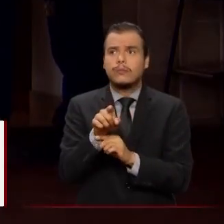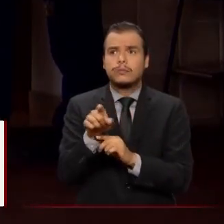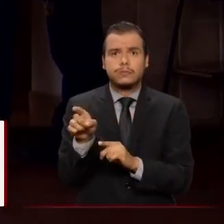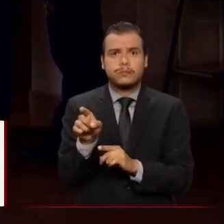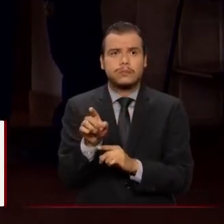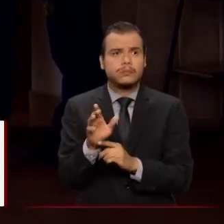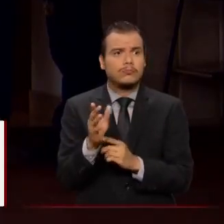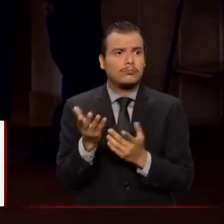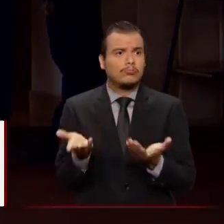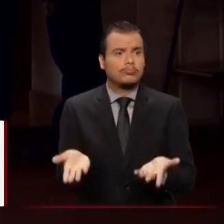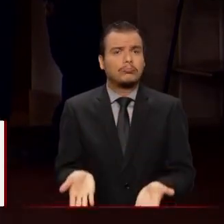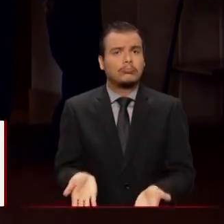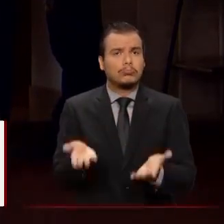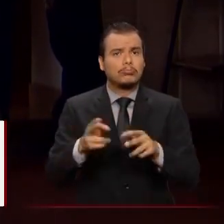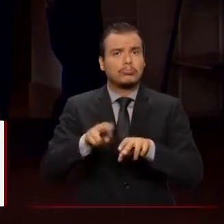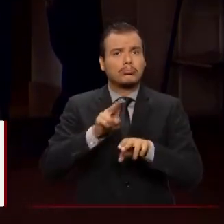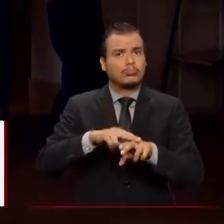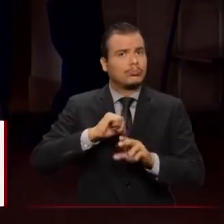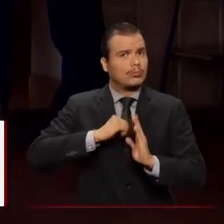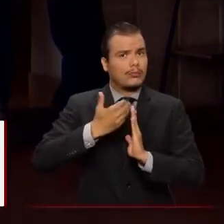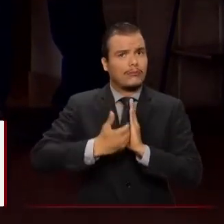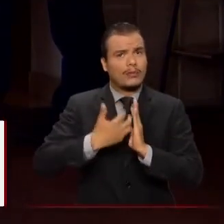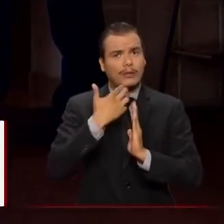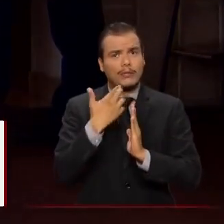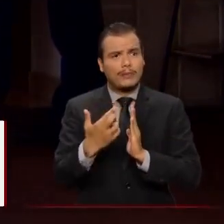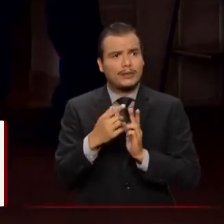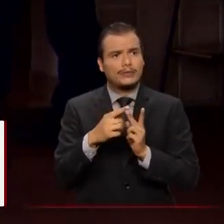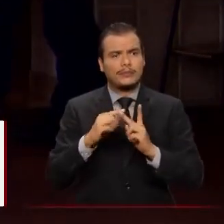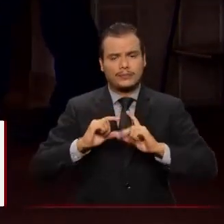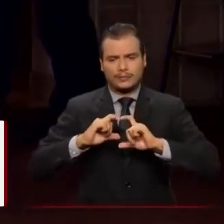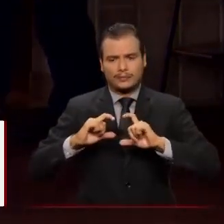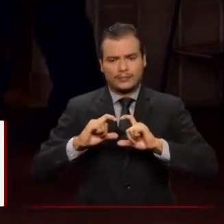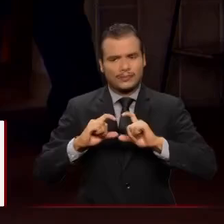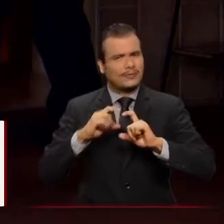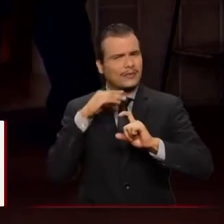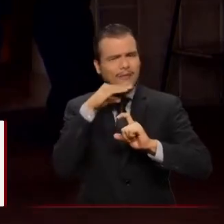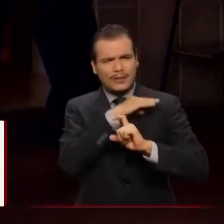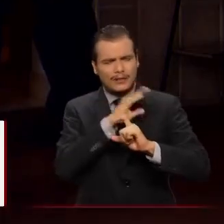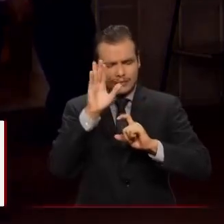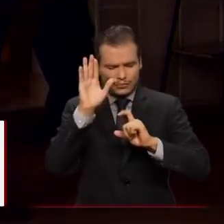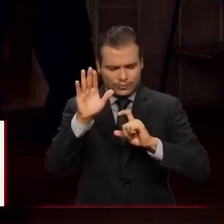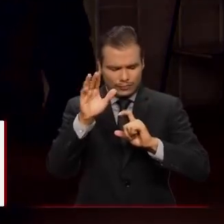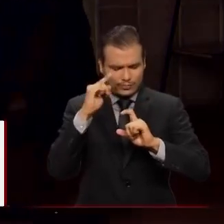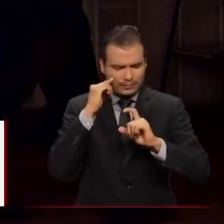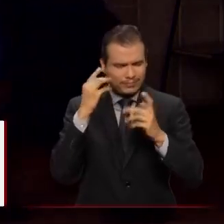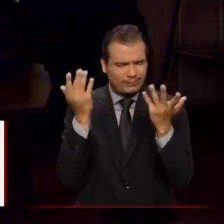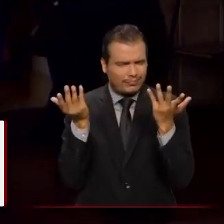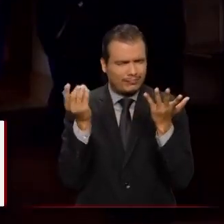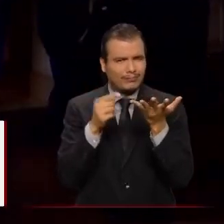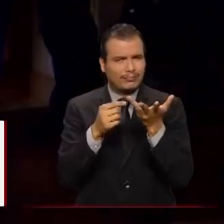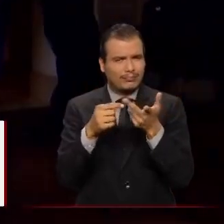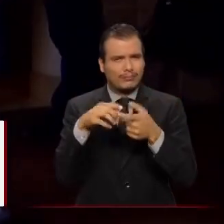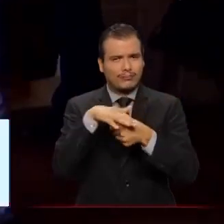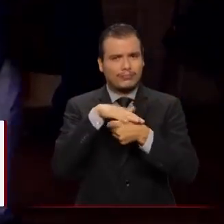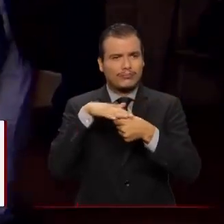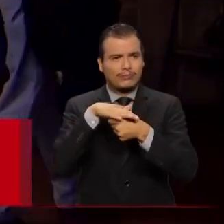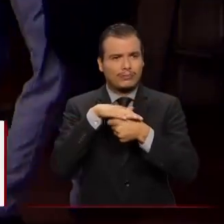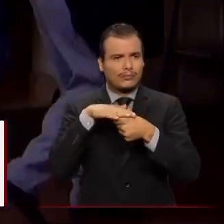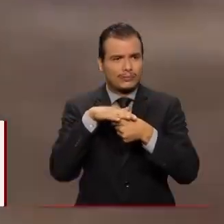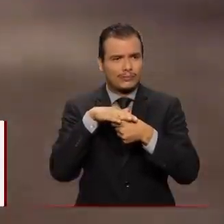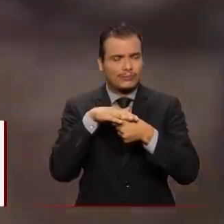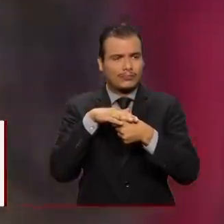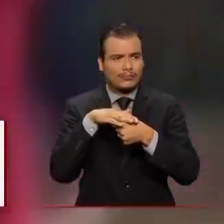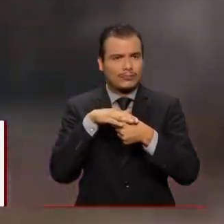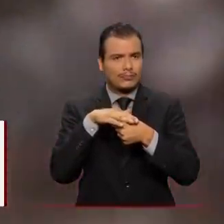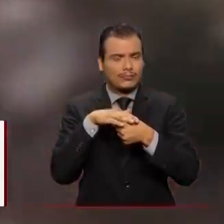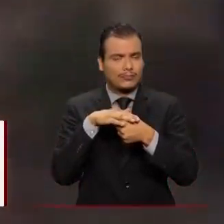servicio público transitando sin tarjeta de operaciones, con placas gemeliadas, falsas, todo ese tipo de situaciones ponen en riesgo a